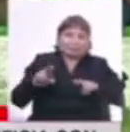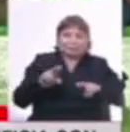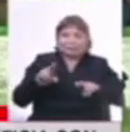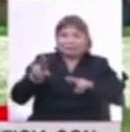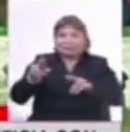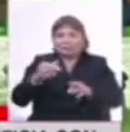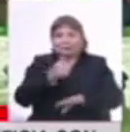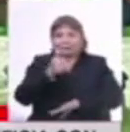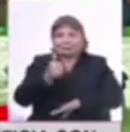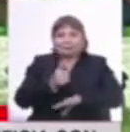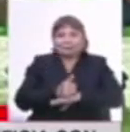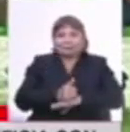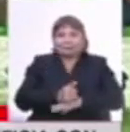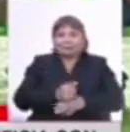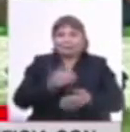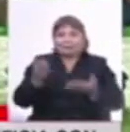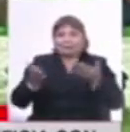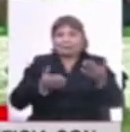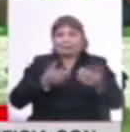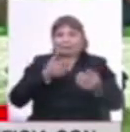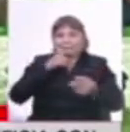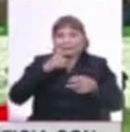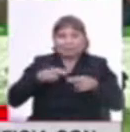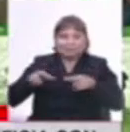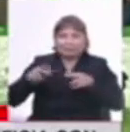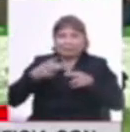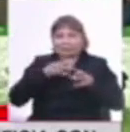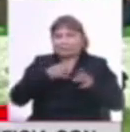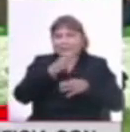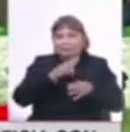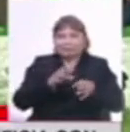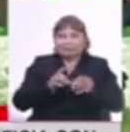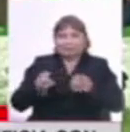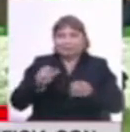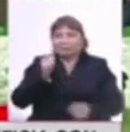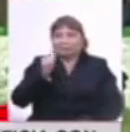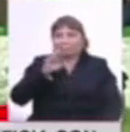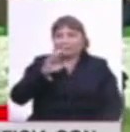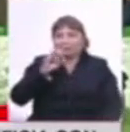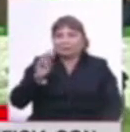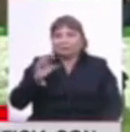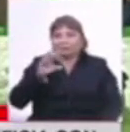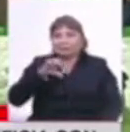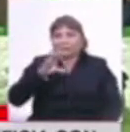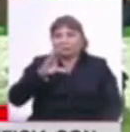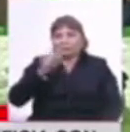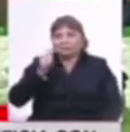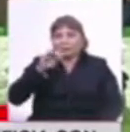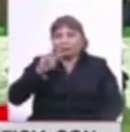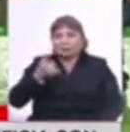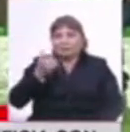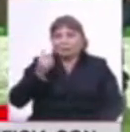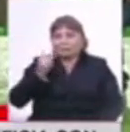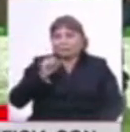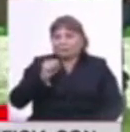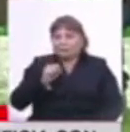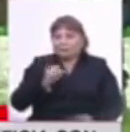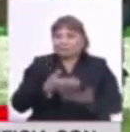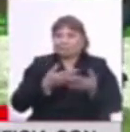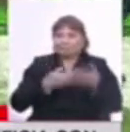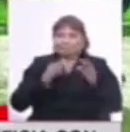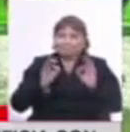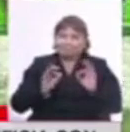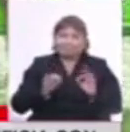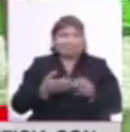amplía, amplía y miente. Miente porque de pronto dice, estamos esperando ahora que Indeci nos dé la opinión, a ver si pueden entrar los cronistas, los